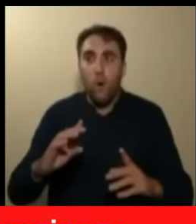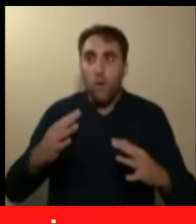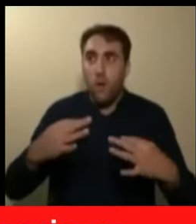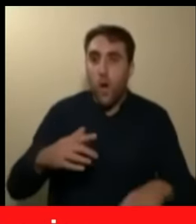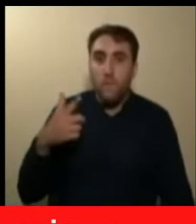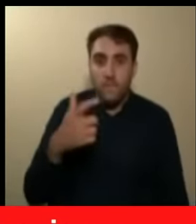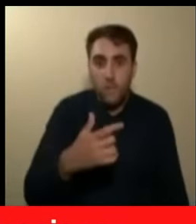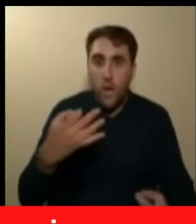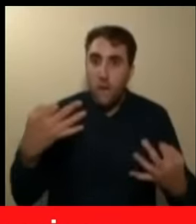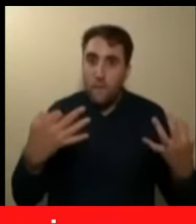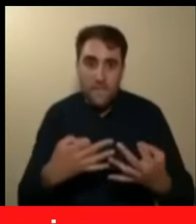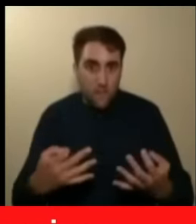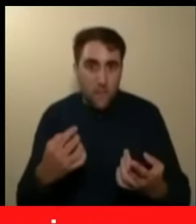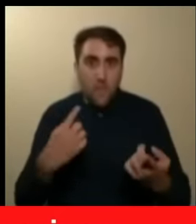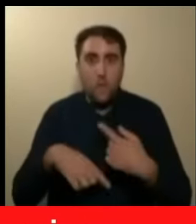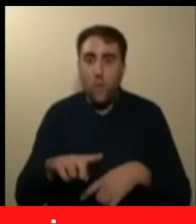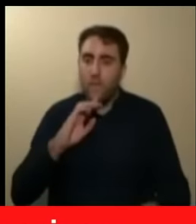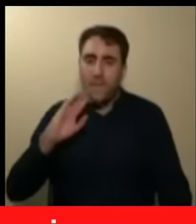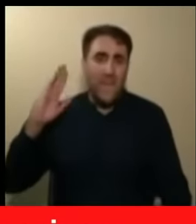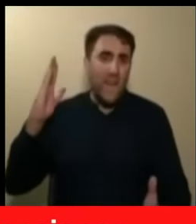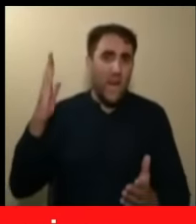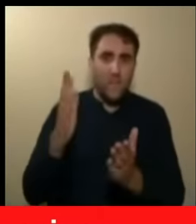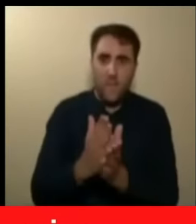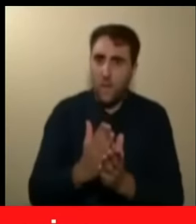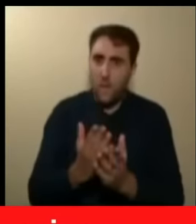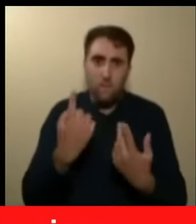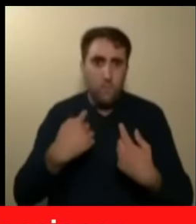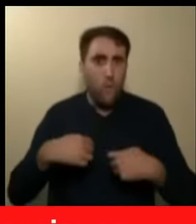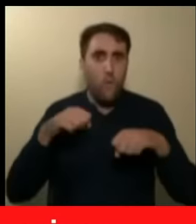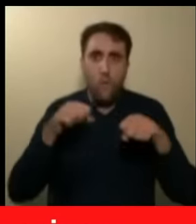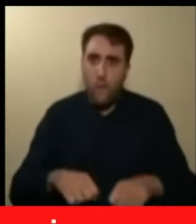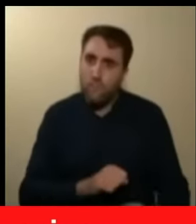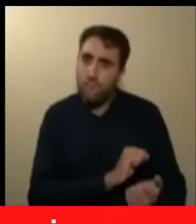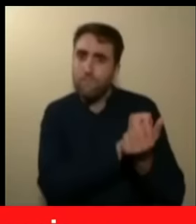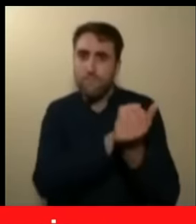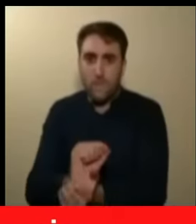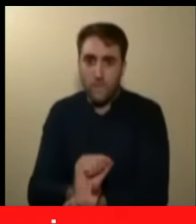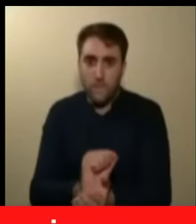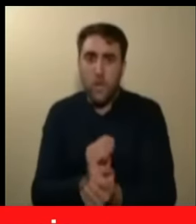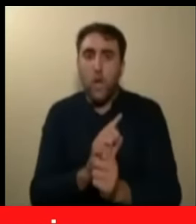agravados, deben de ser castigados y deben de ser recluidos.